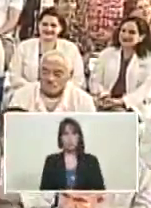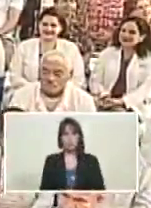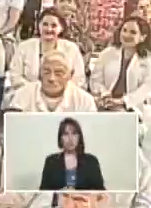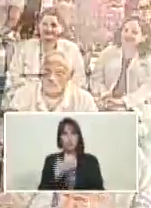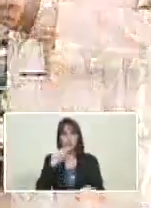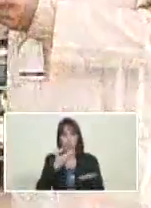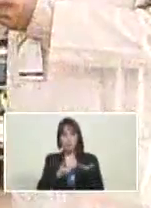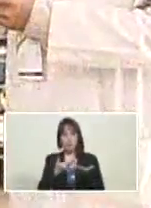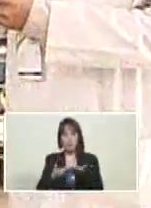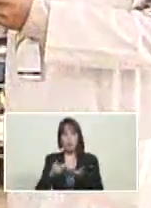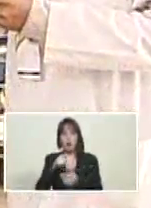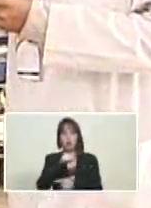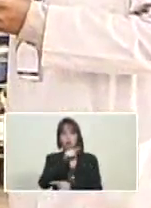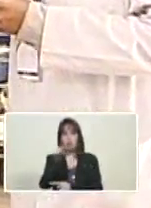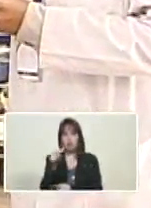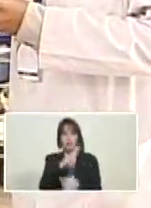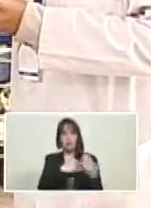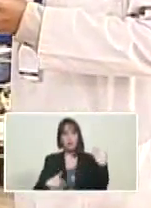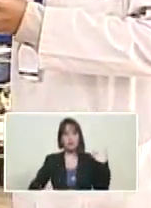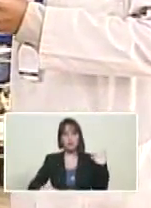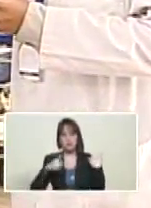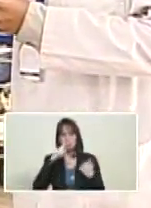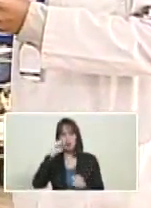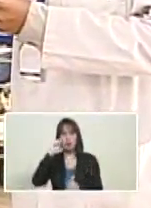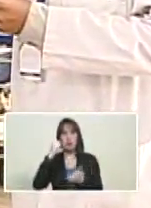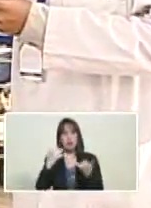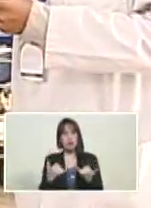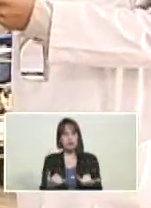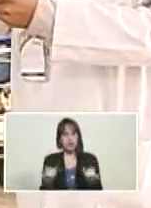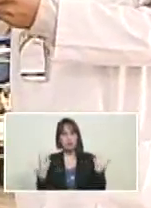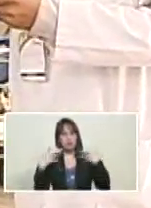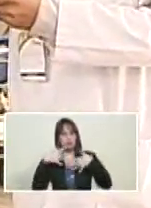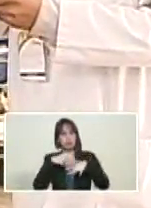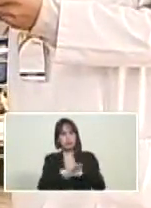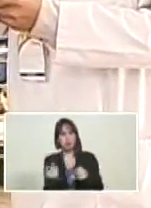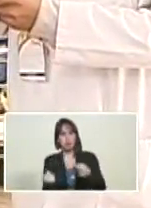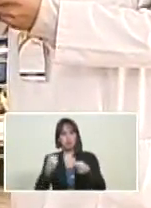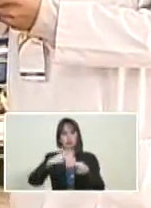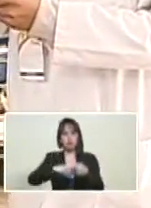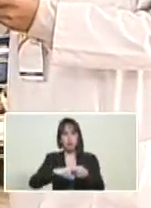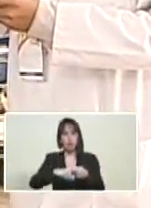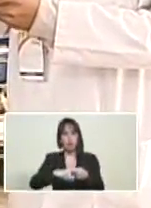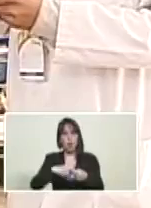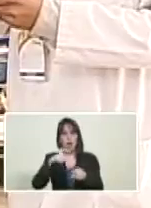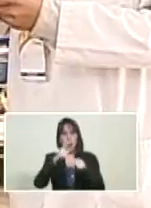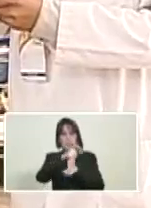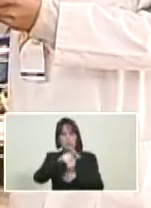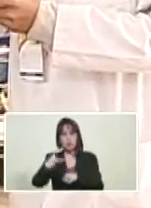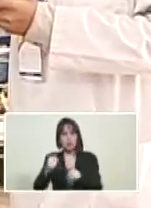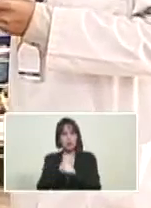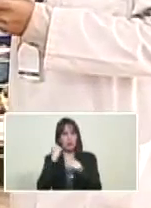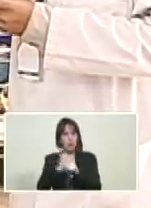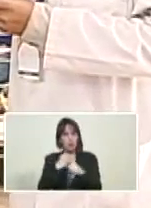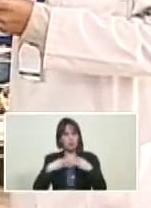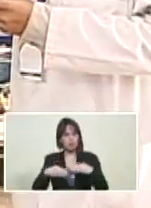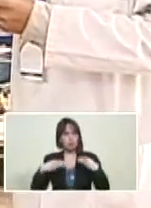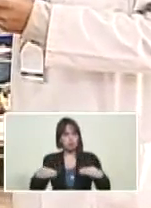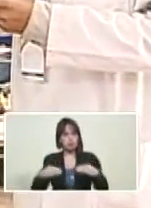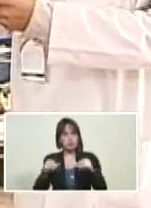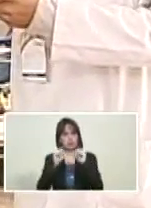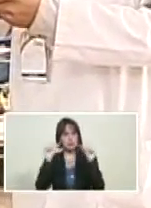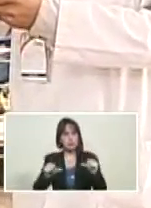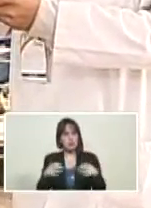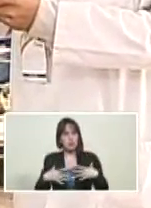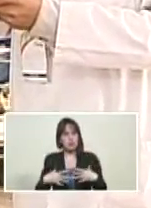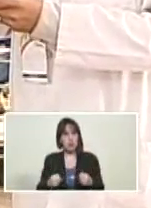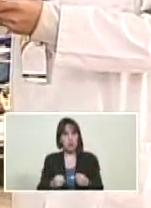Solicitamos a usted, comandante presidente, la incorporación de la clase trabajadora del Sistema Público Único Nacional de Salud